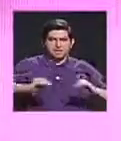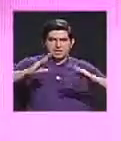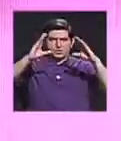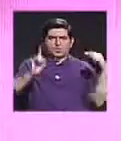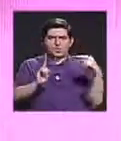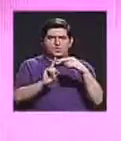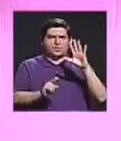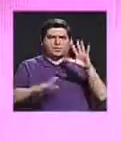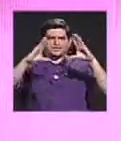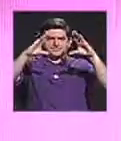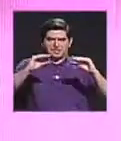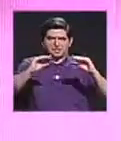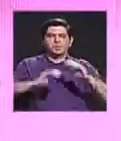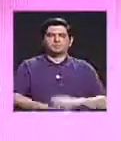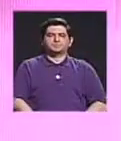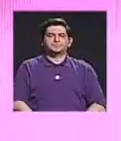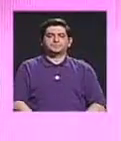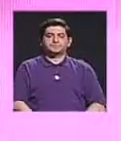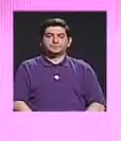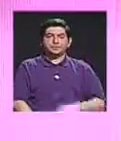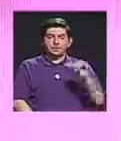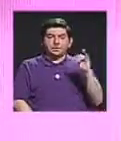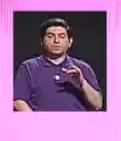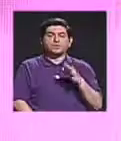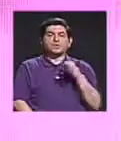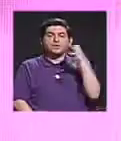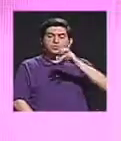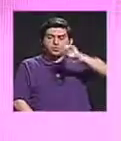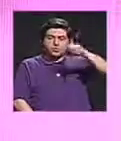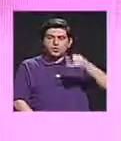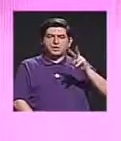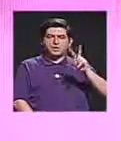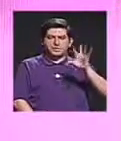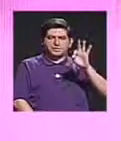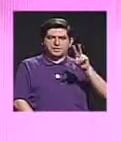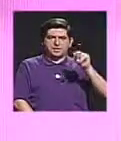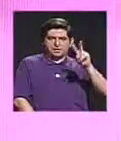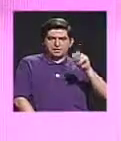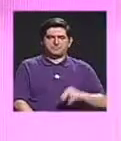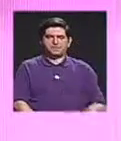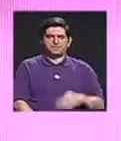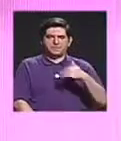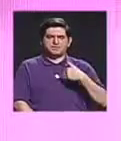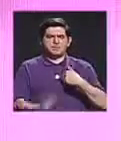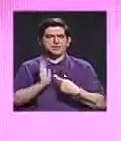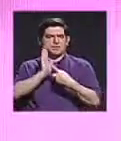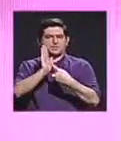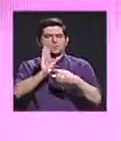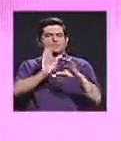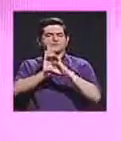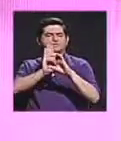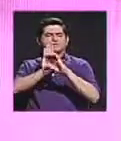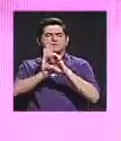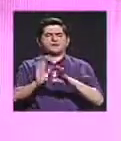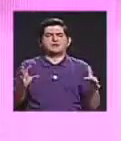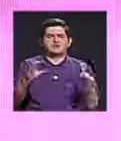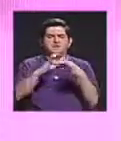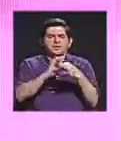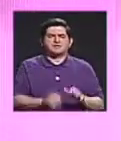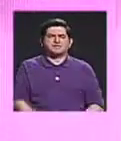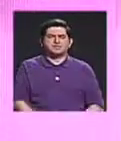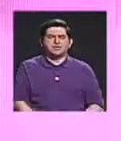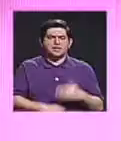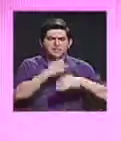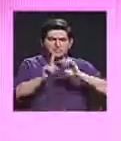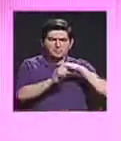de la mañana hasta las cinco de la tarde además el próximo jueves 29 de noviembre habrá una exposición fotográfica acerca de